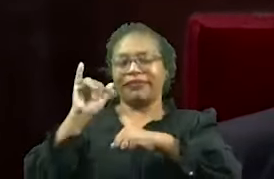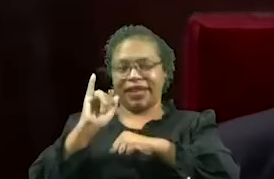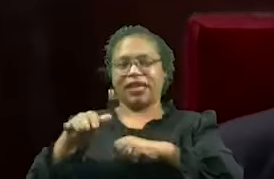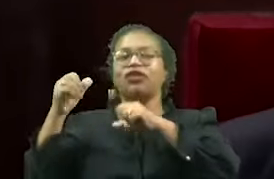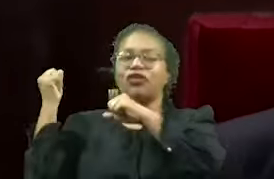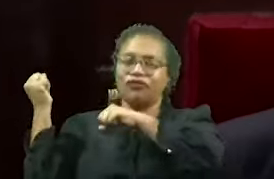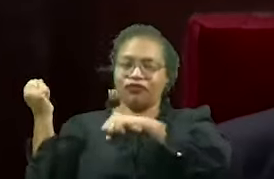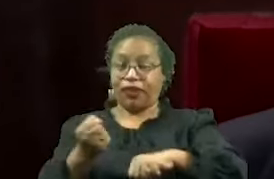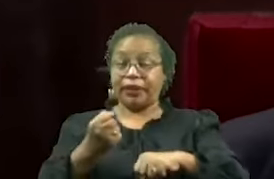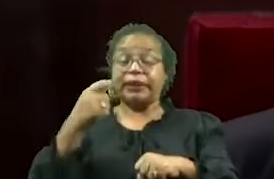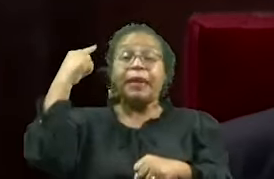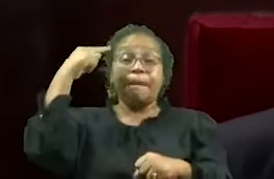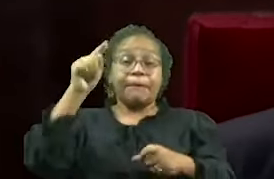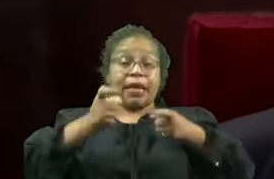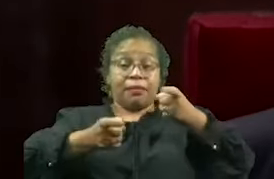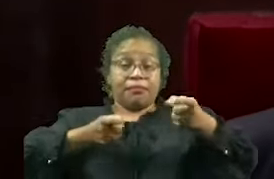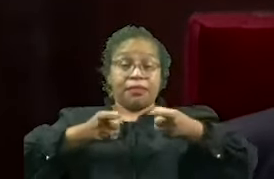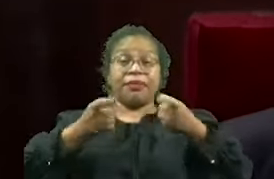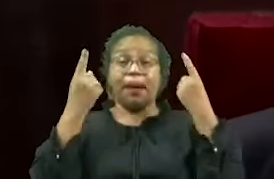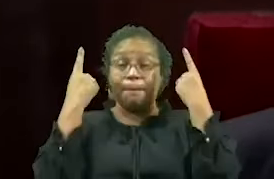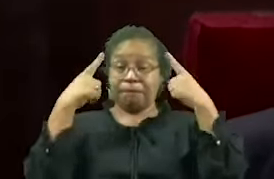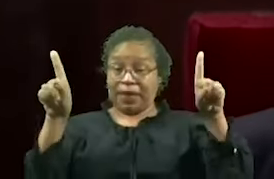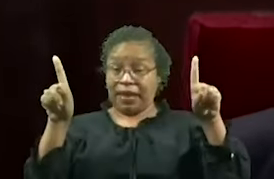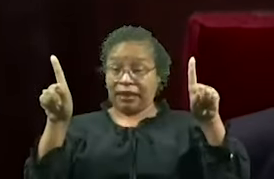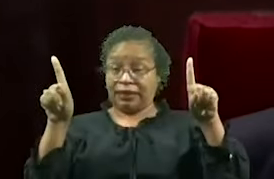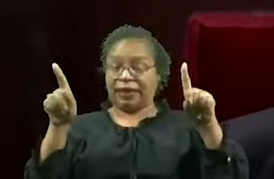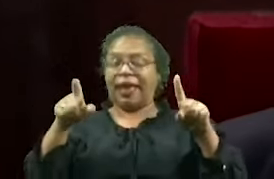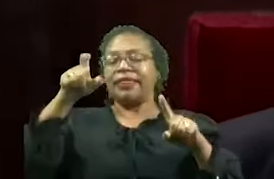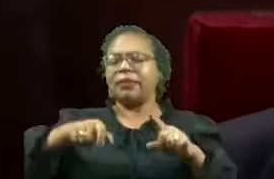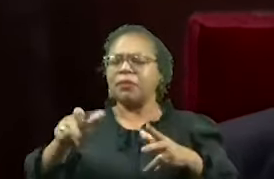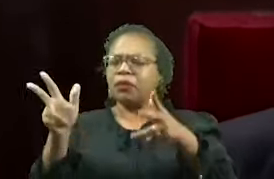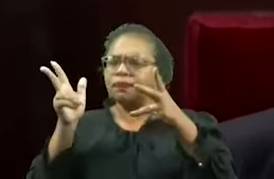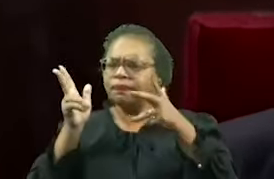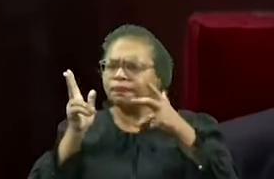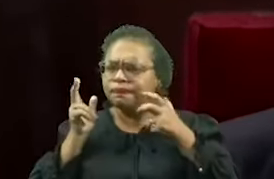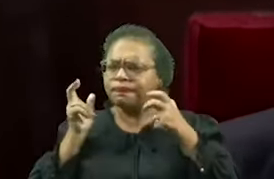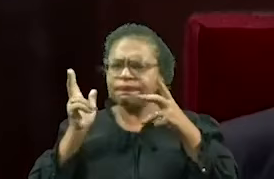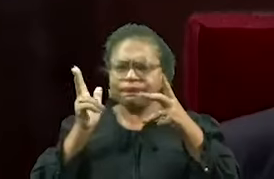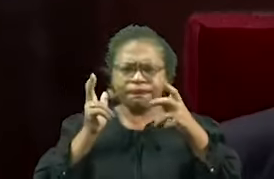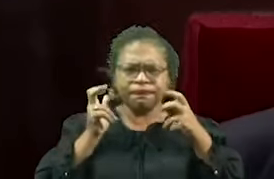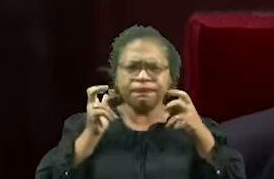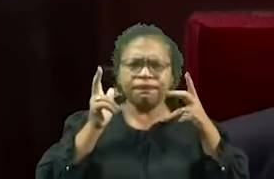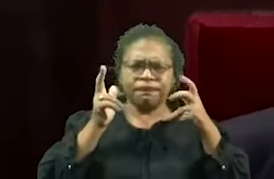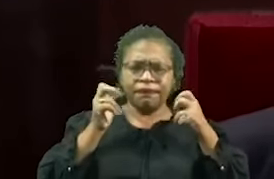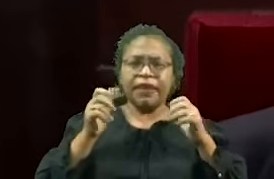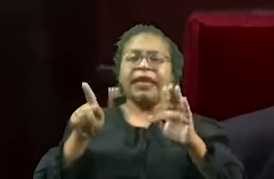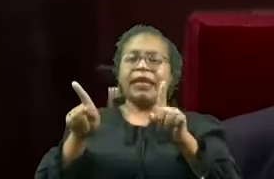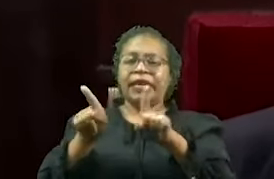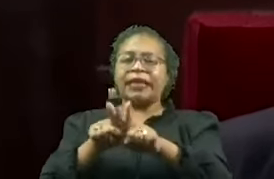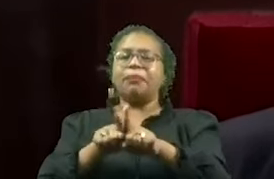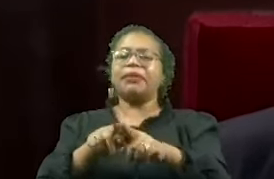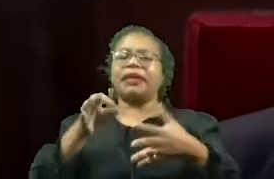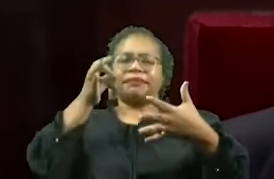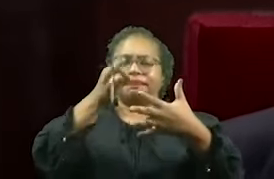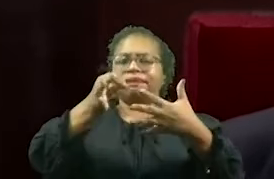proponer sino que también hay que escuchar que rendir cuentas y cuando sea necesario